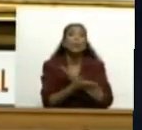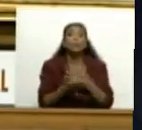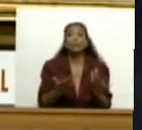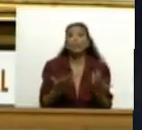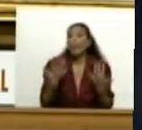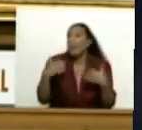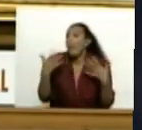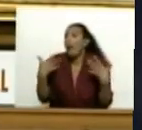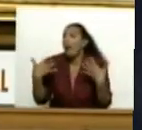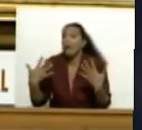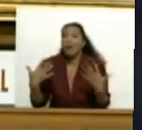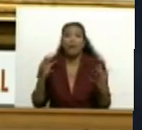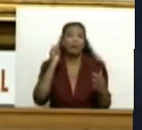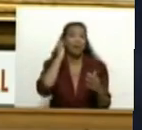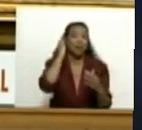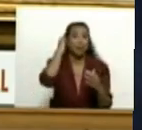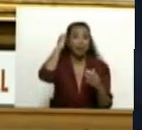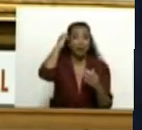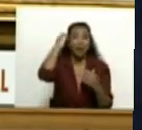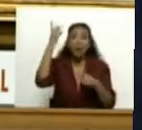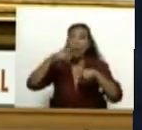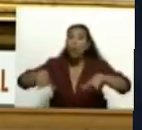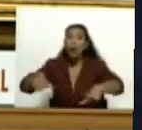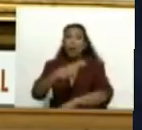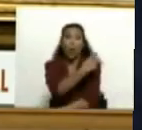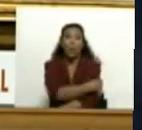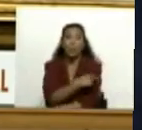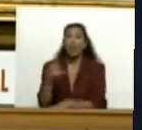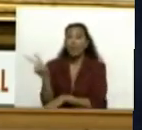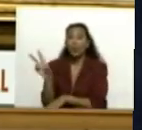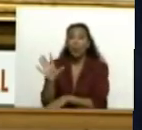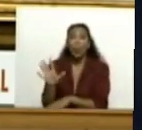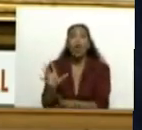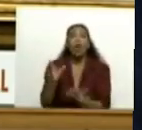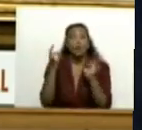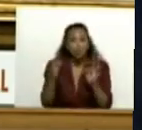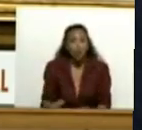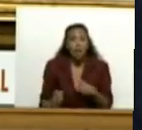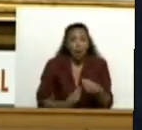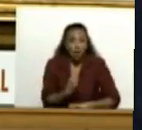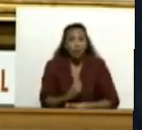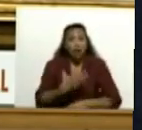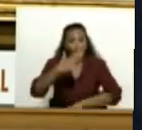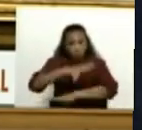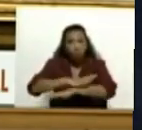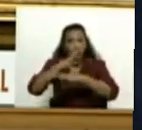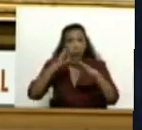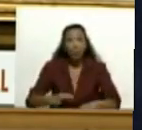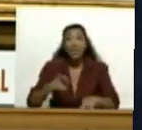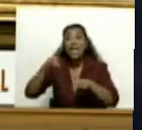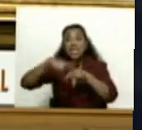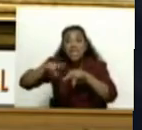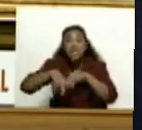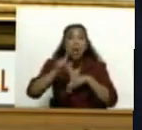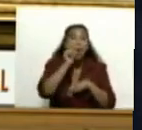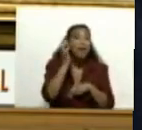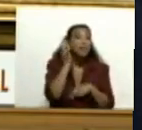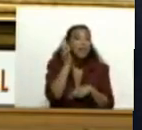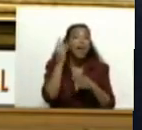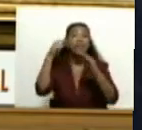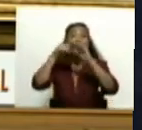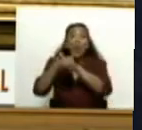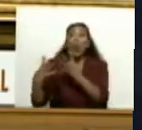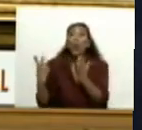sociales nunca hemos hecho referencia a ningún ente del chavismo con grosería, con faltas